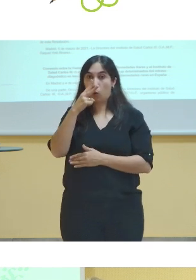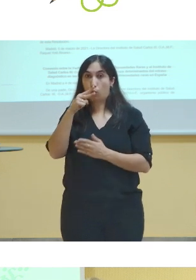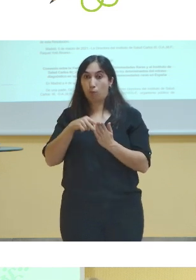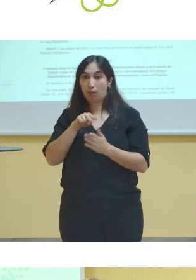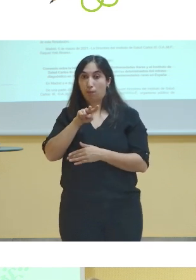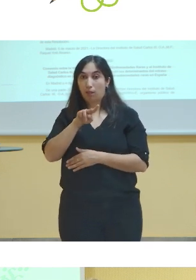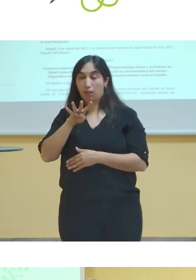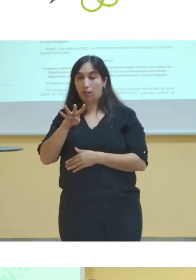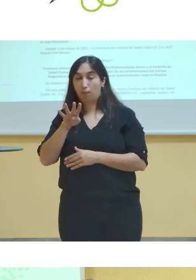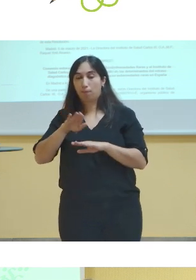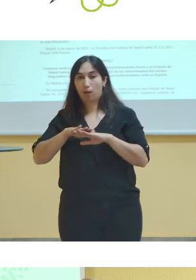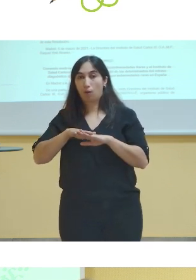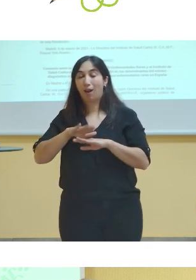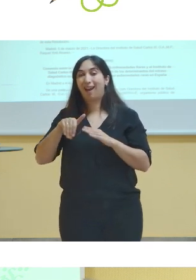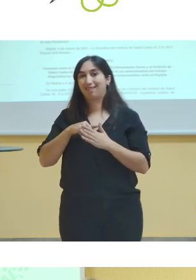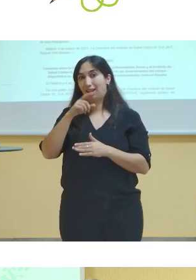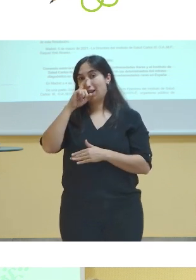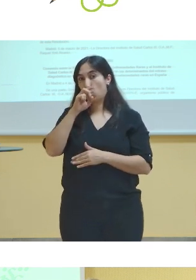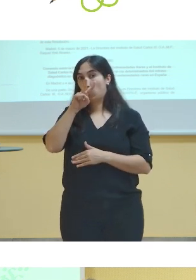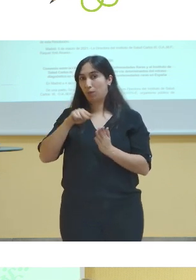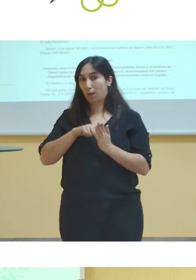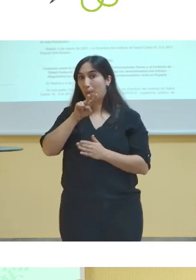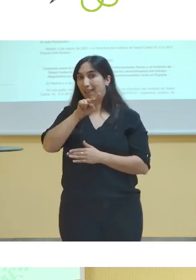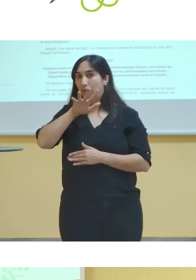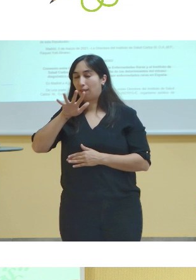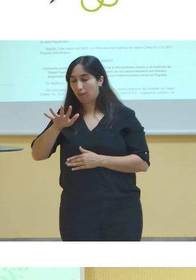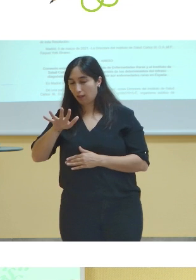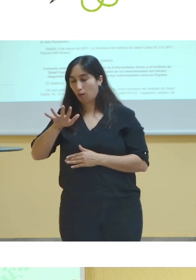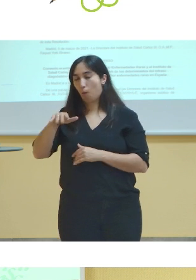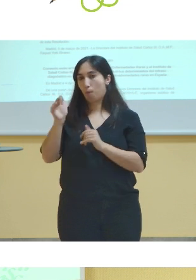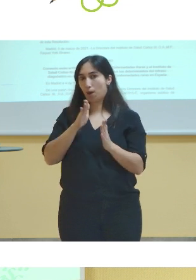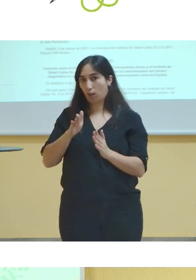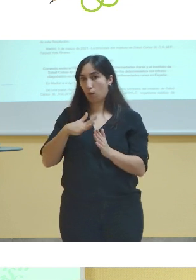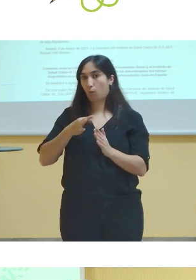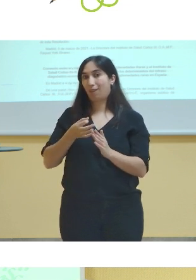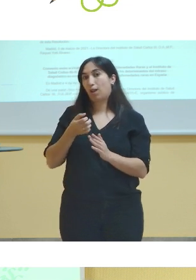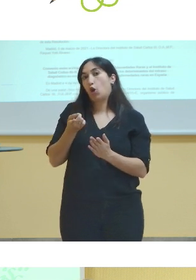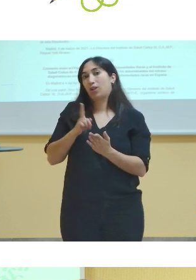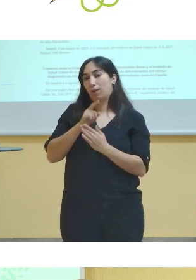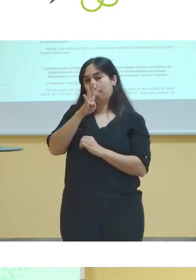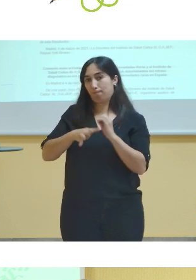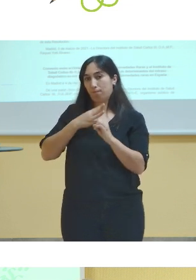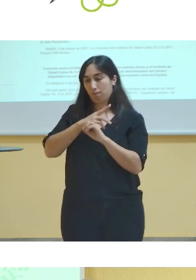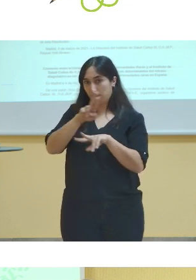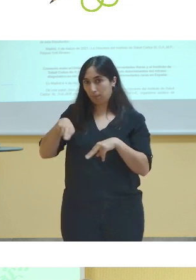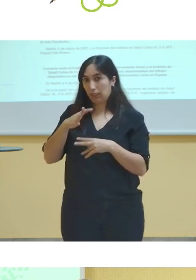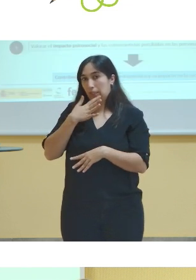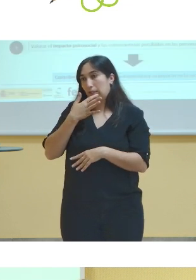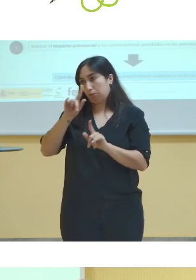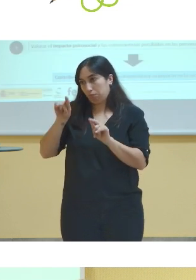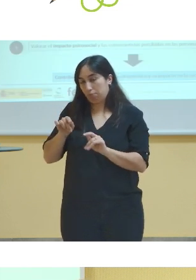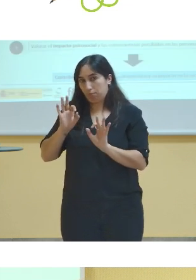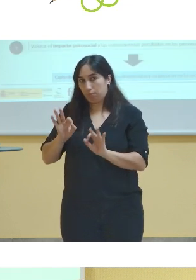podrá hasta marzo de 2025 sigue en vigor y podrá renovarse por otros 4 años más, si así lo